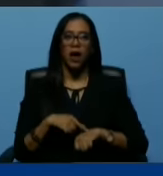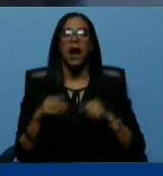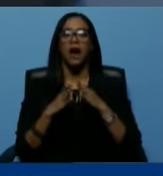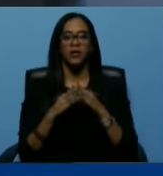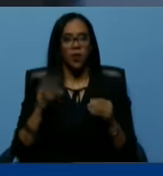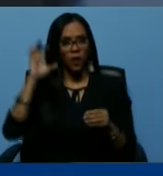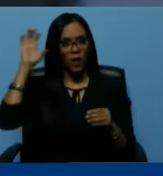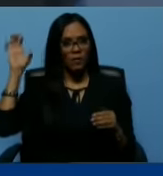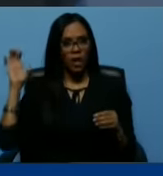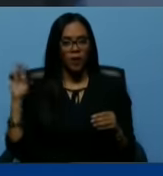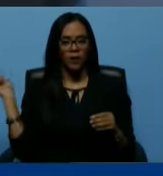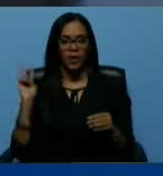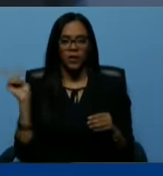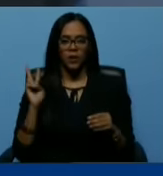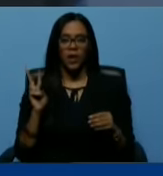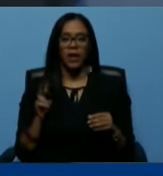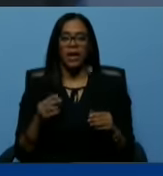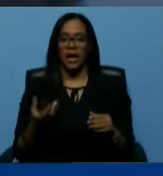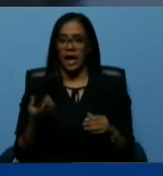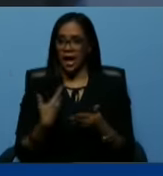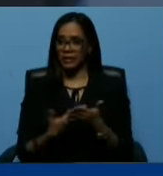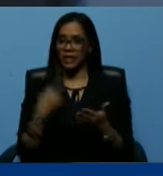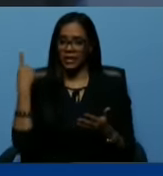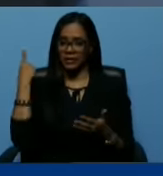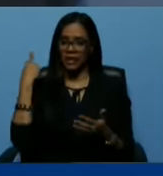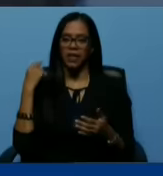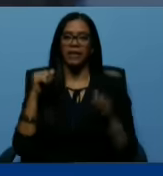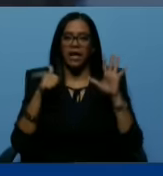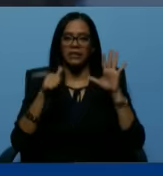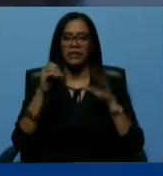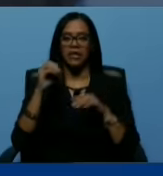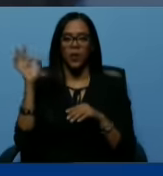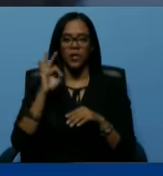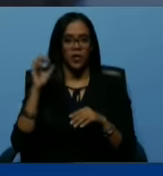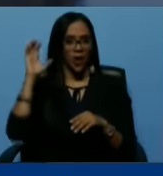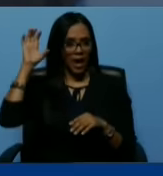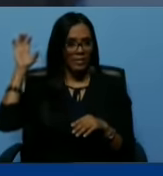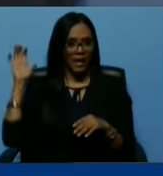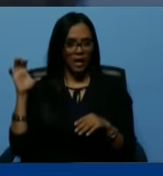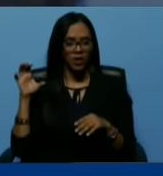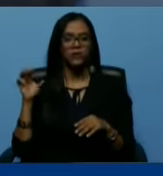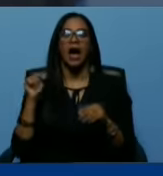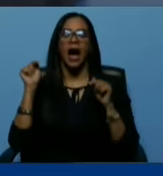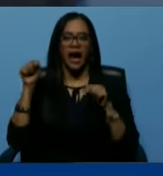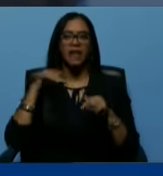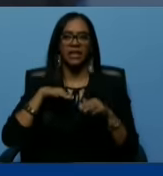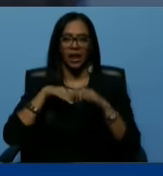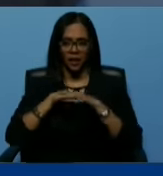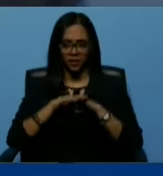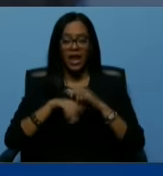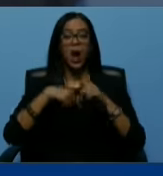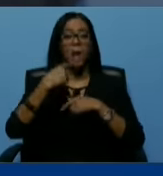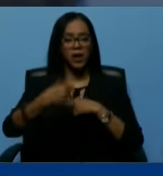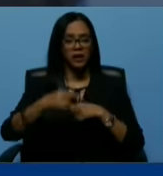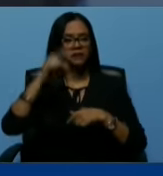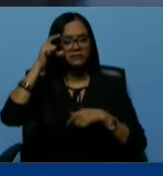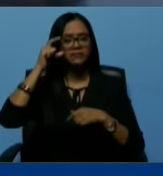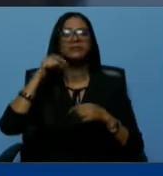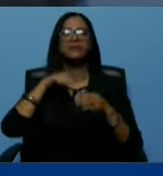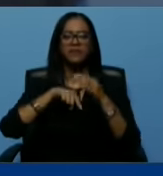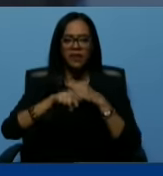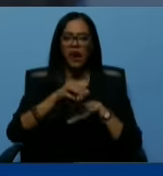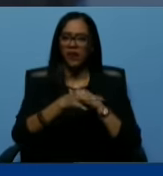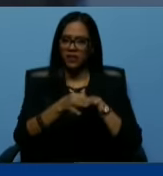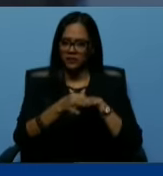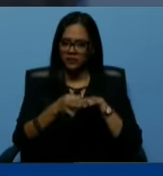los estados de Venezuela, y hasta el día de ayer estaba el 60% de los estados. Ahí va a estar resguardado y en los próximos días se va a enviar a los